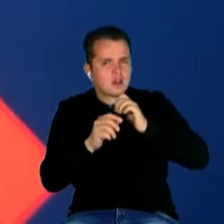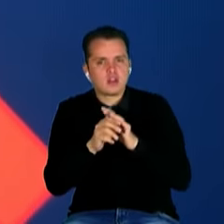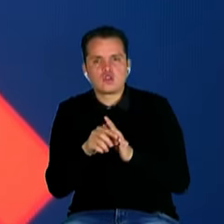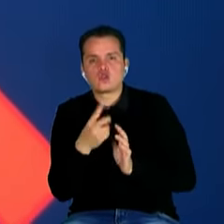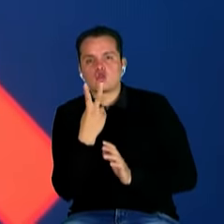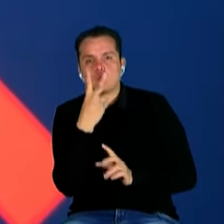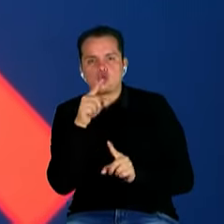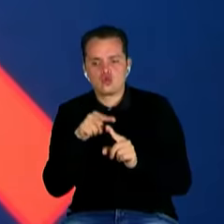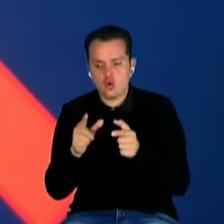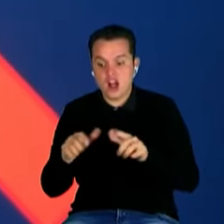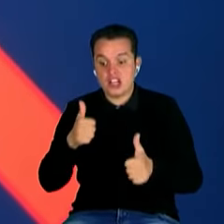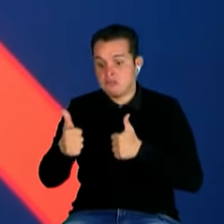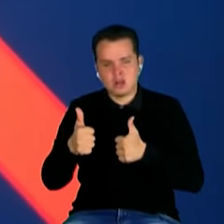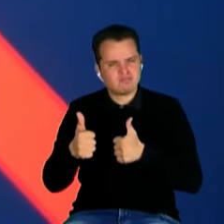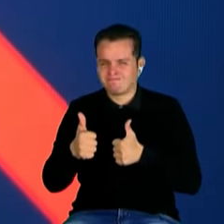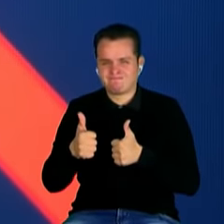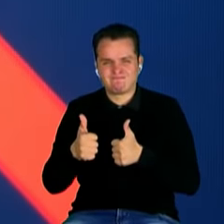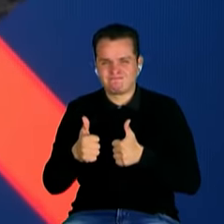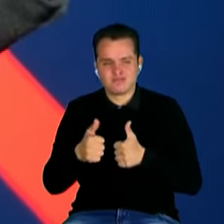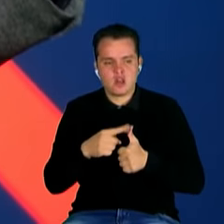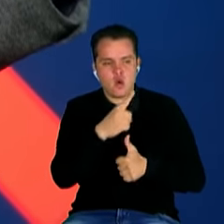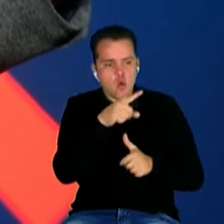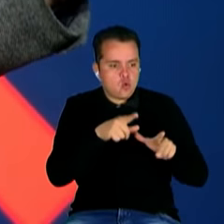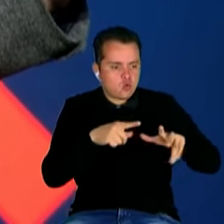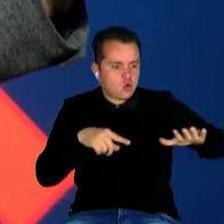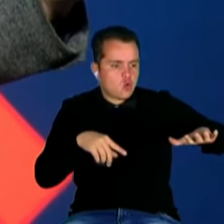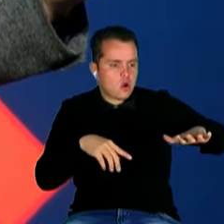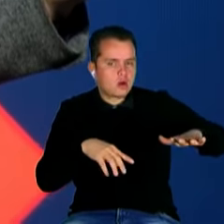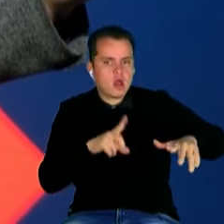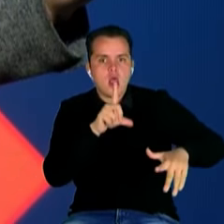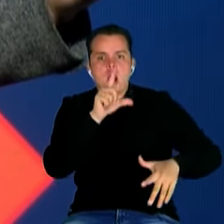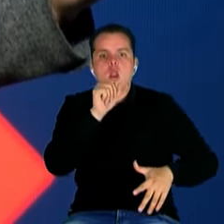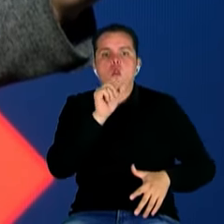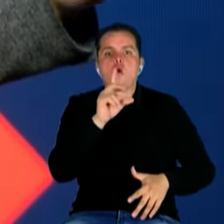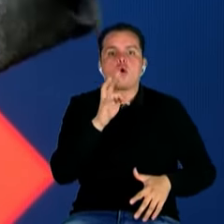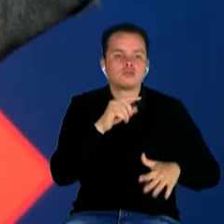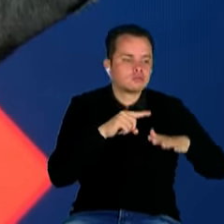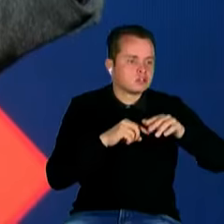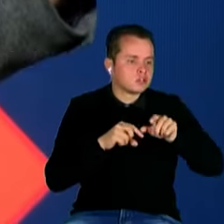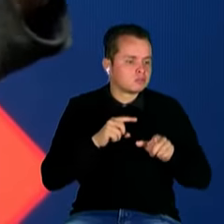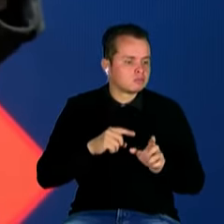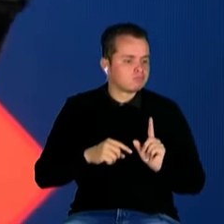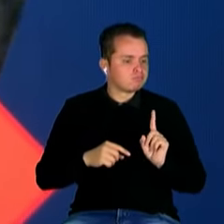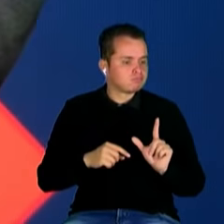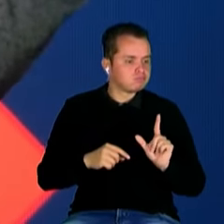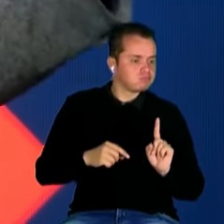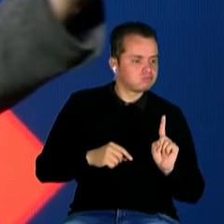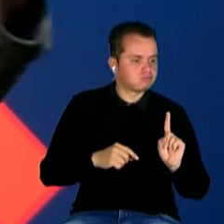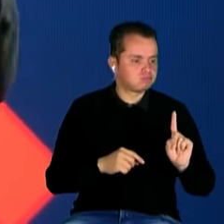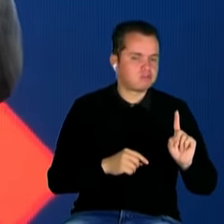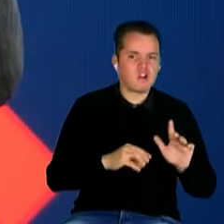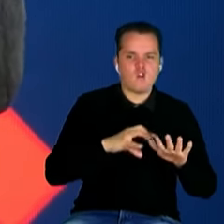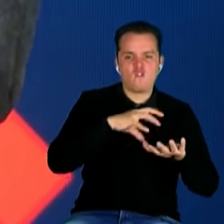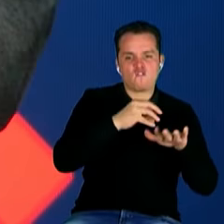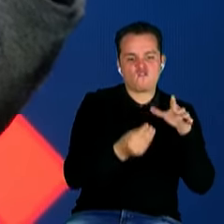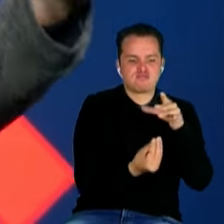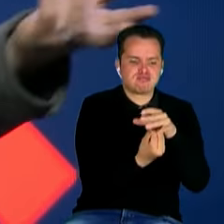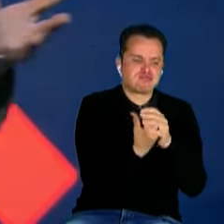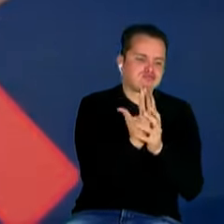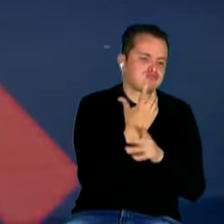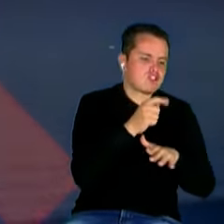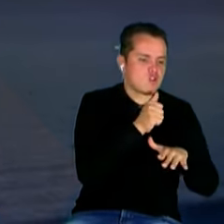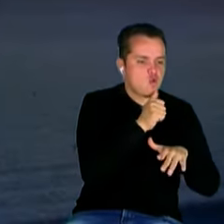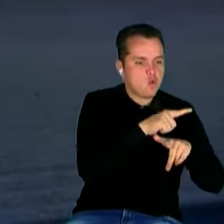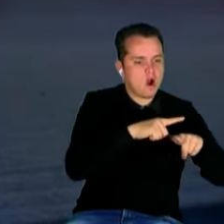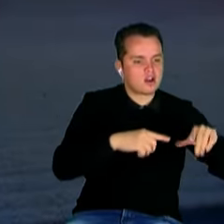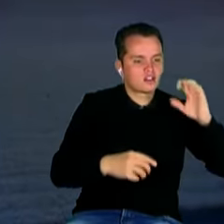pues. Es decir, que si Lot se fue para la llanura, lo fértil, en los lugares